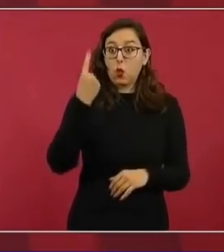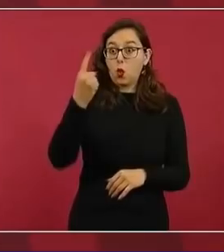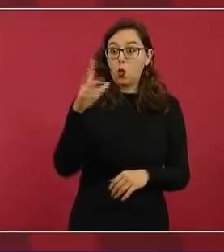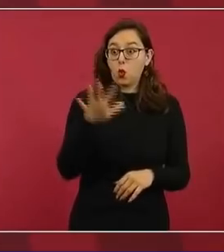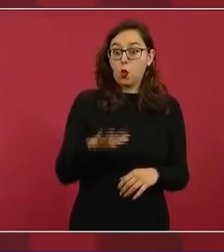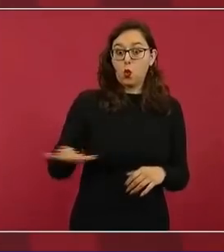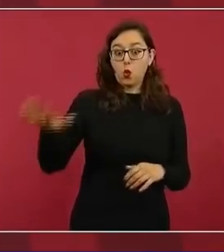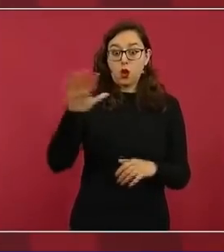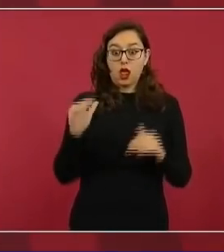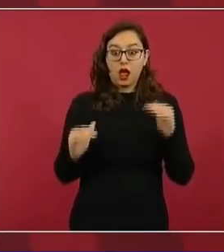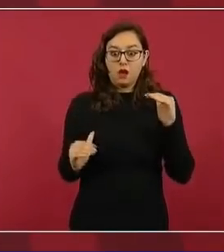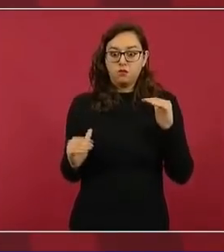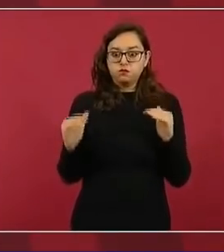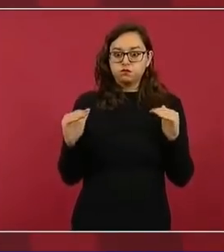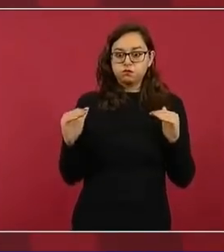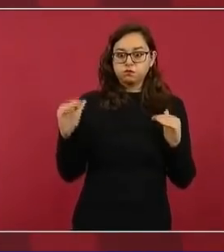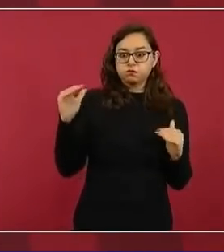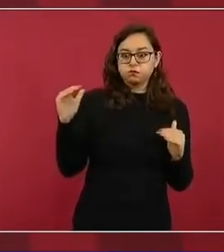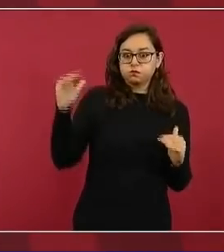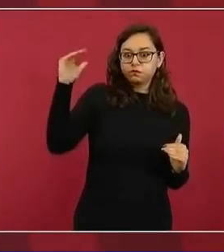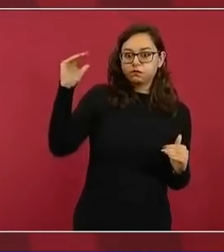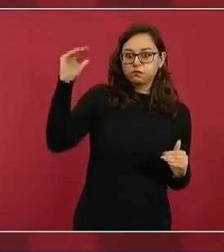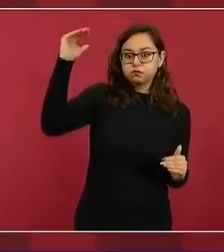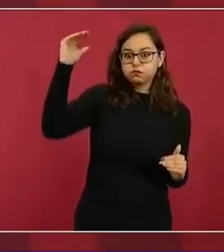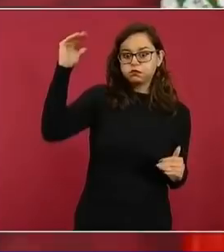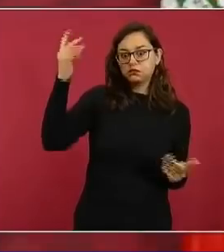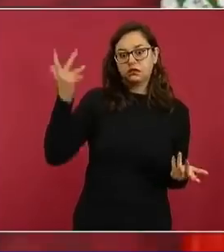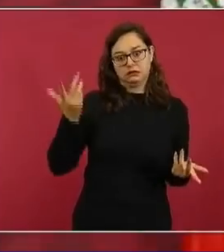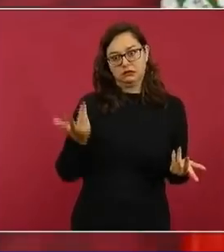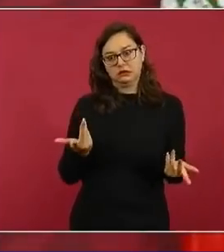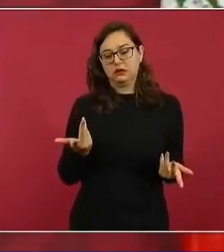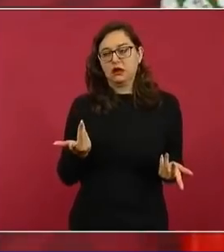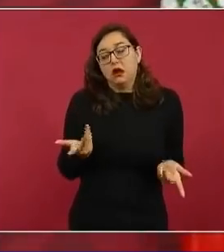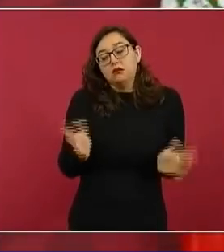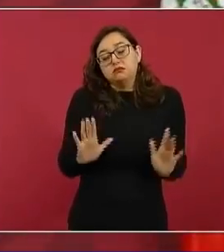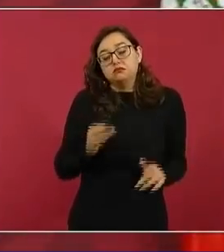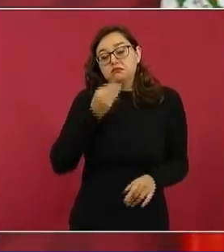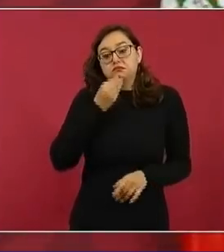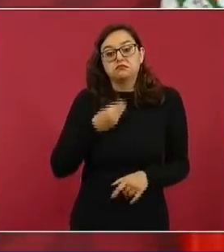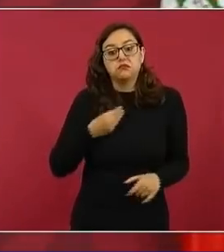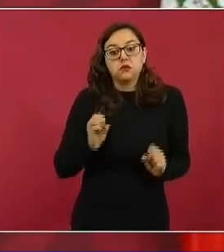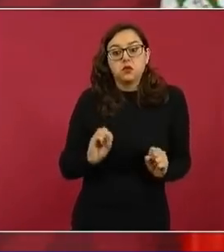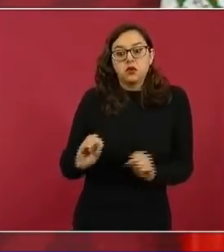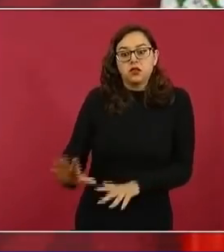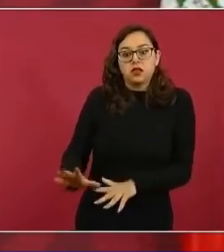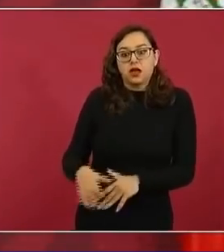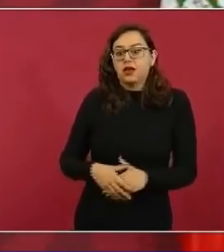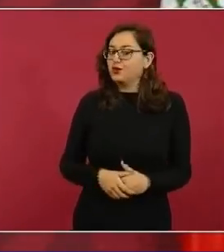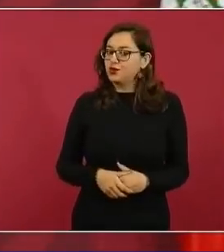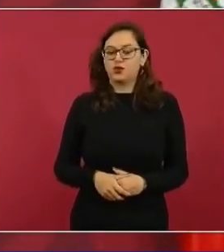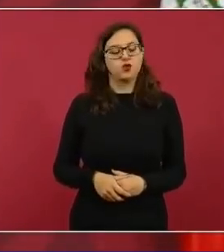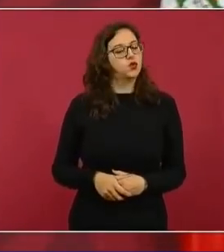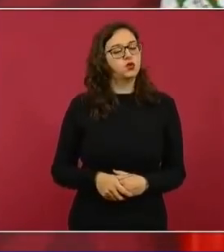que se puede convertir en una amenaza